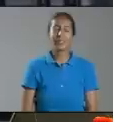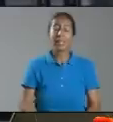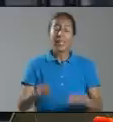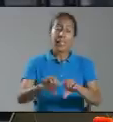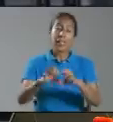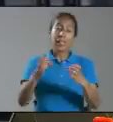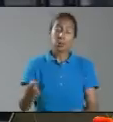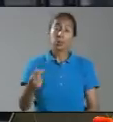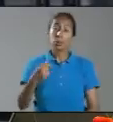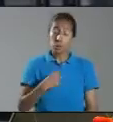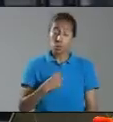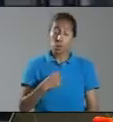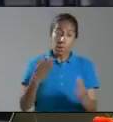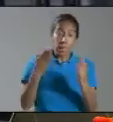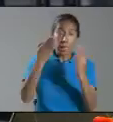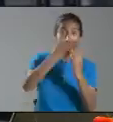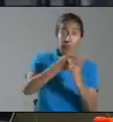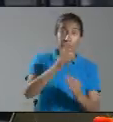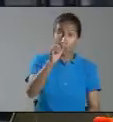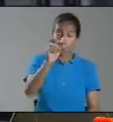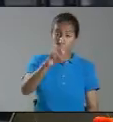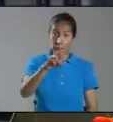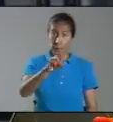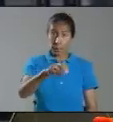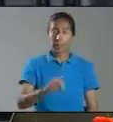Entonces yo pasé una necesidad, pero con todas esas